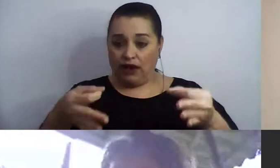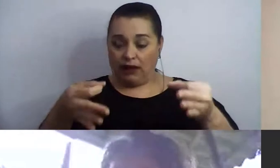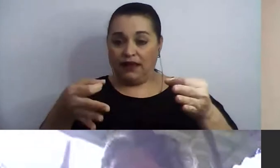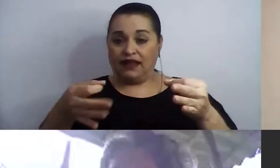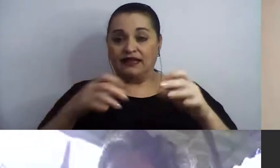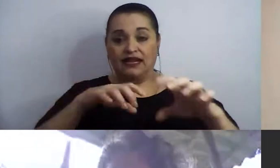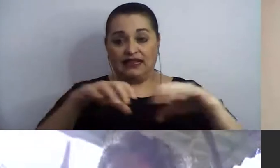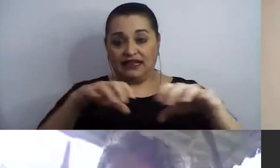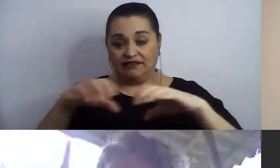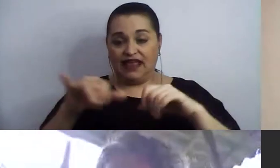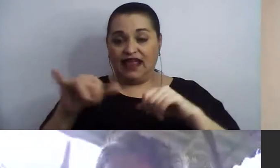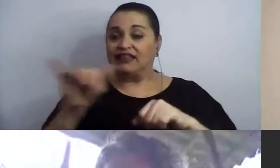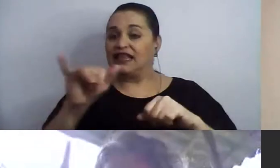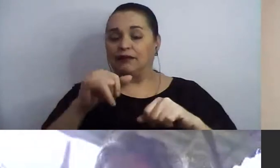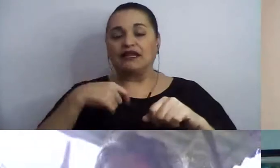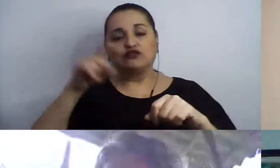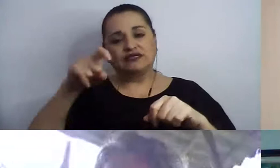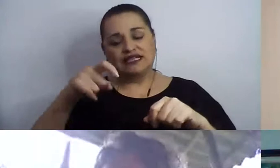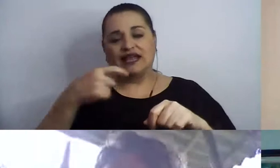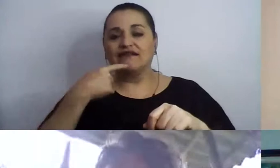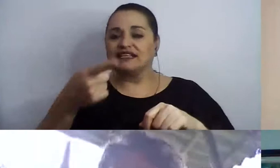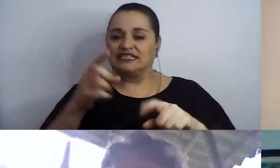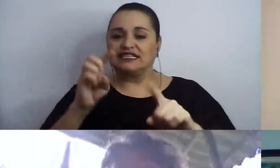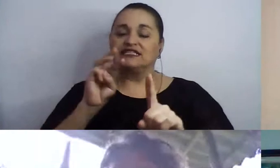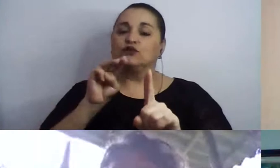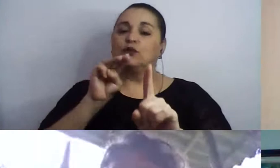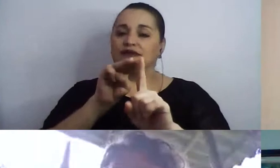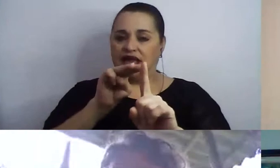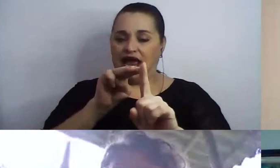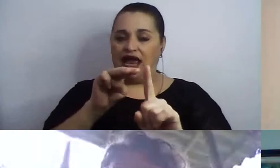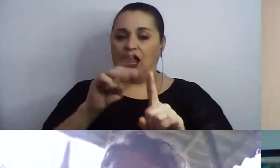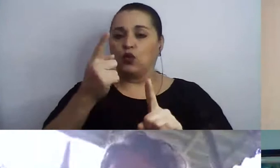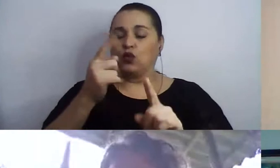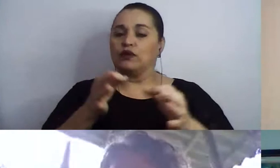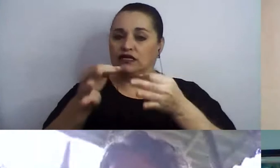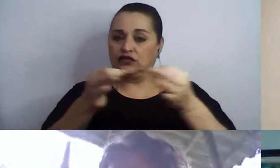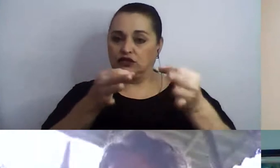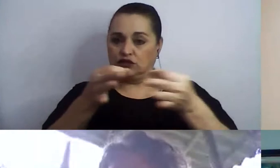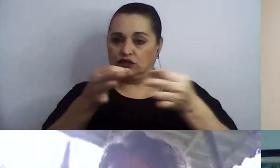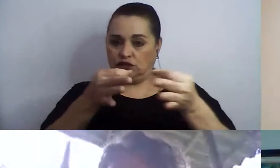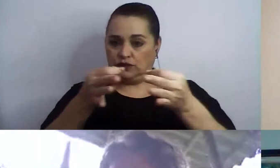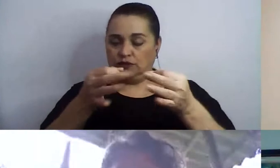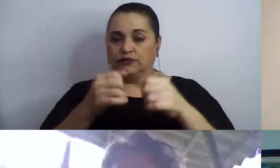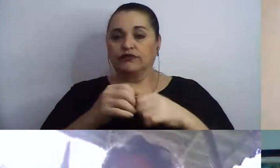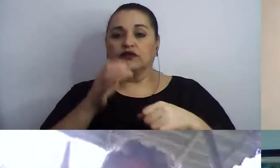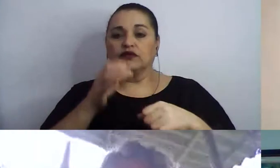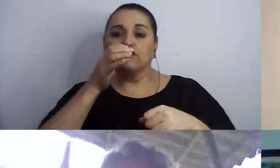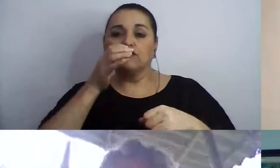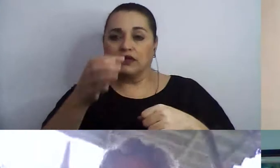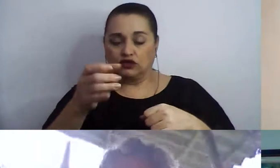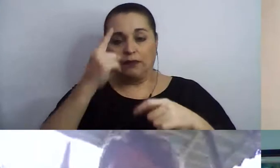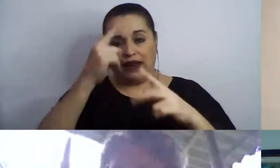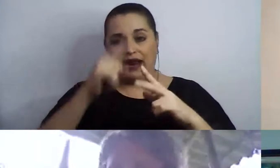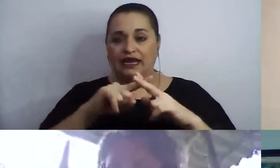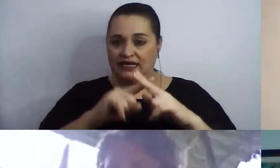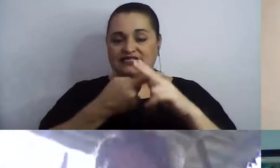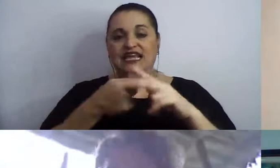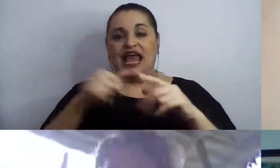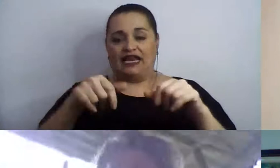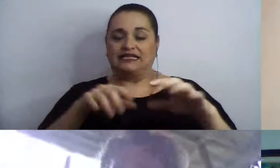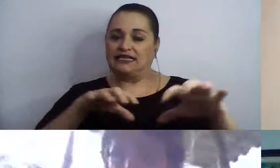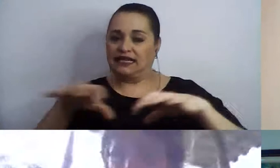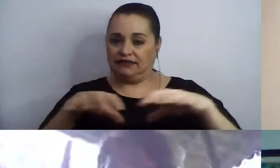actividad, también necesitaba darles un mensaje, una instrucción para dar inicio a este